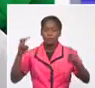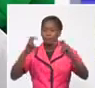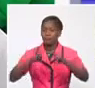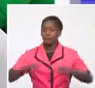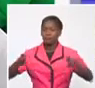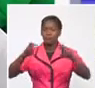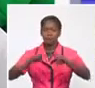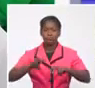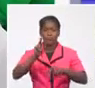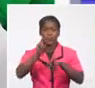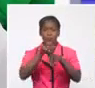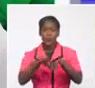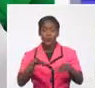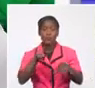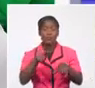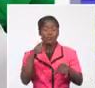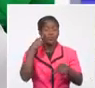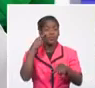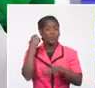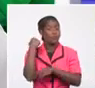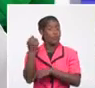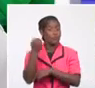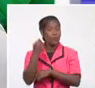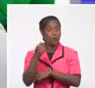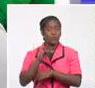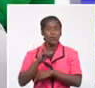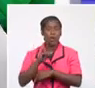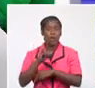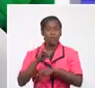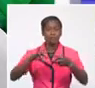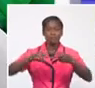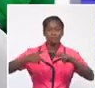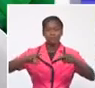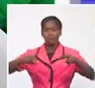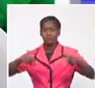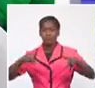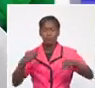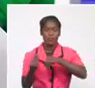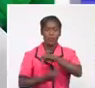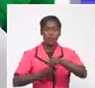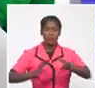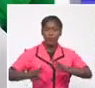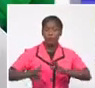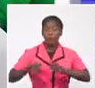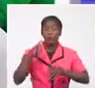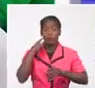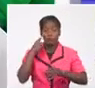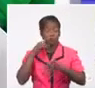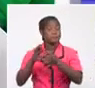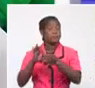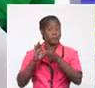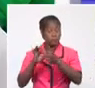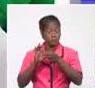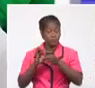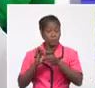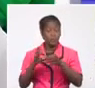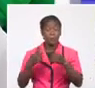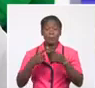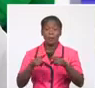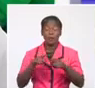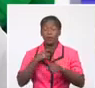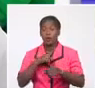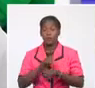estar influyendo en este comportamiento, unido a el no cumplimiento de lo que tenemos que